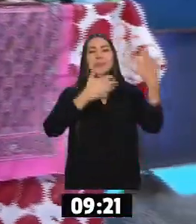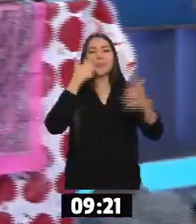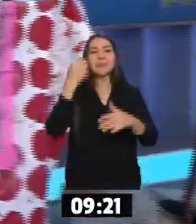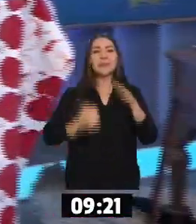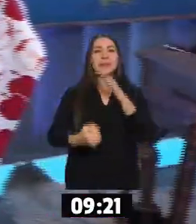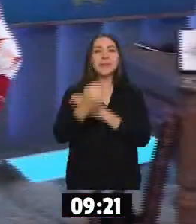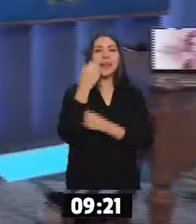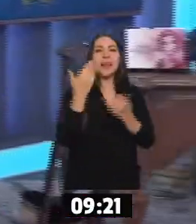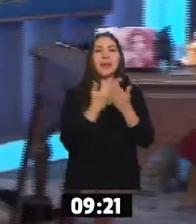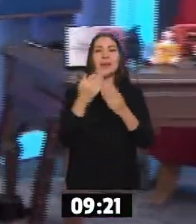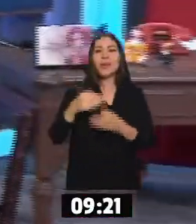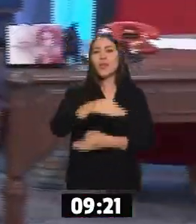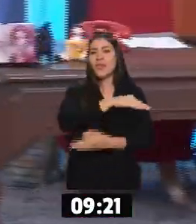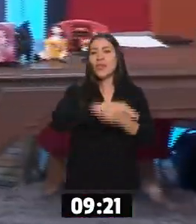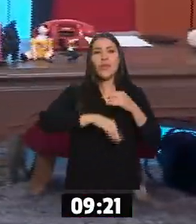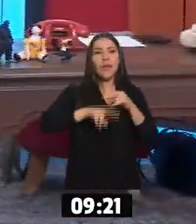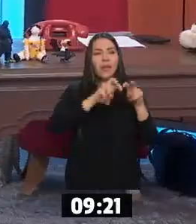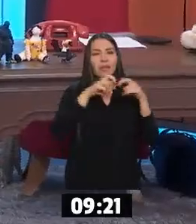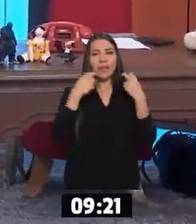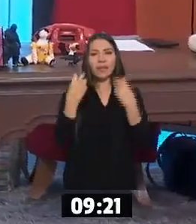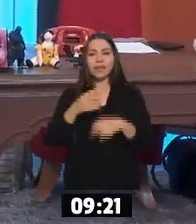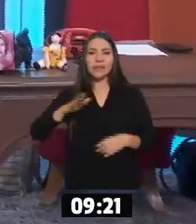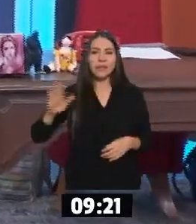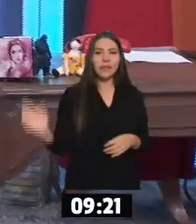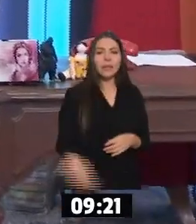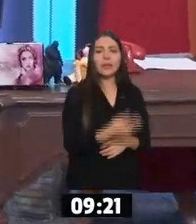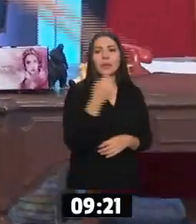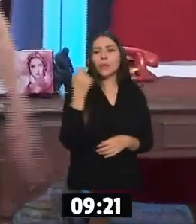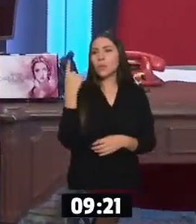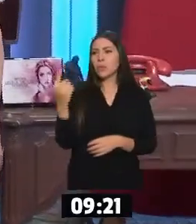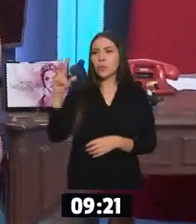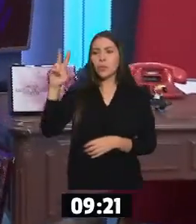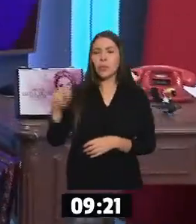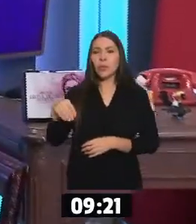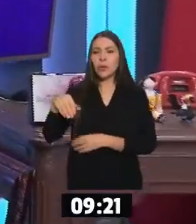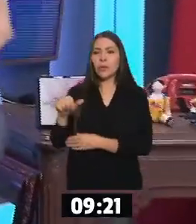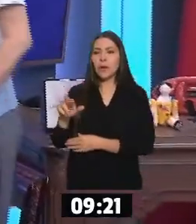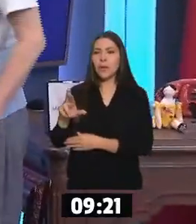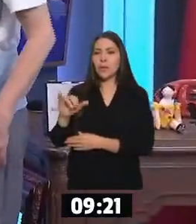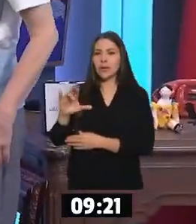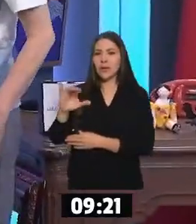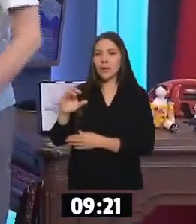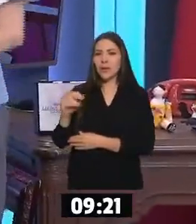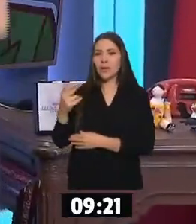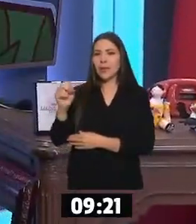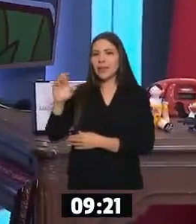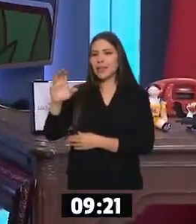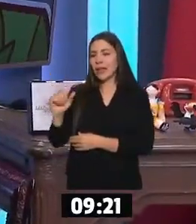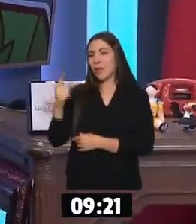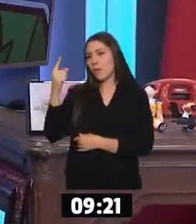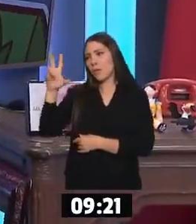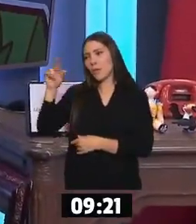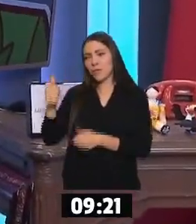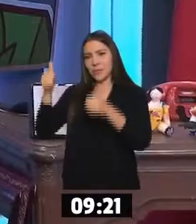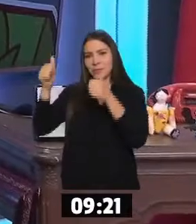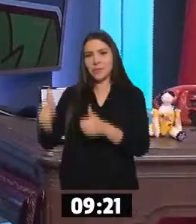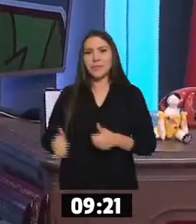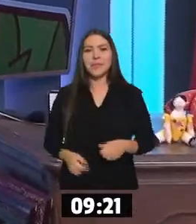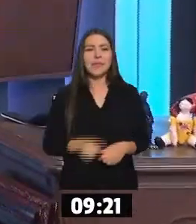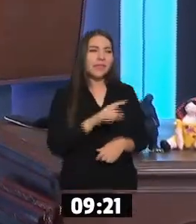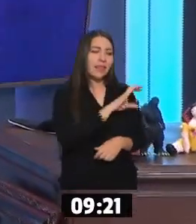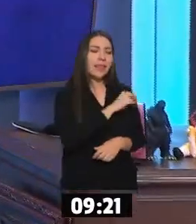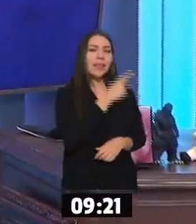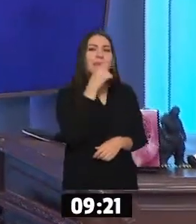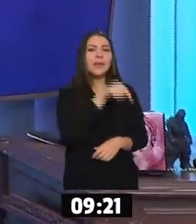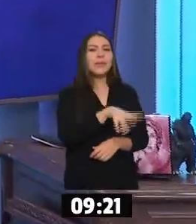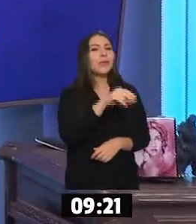cambien a todos. No, qué mal, qué mal. Menos a Mauricio Huesca, a todos. Sí, cabrón. oiga, usted es un Mauricio, ¿verdad? ¿Qué quiere? Oiga, Él es del DF,